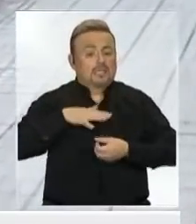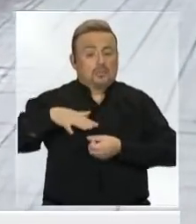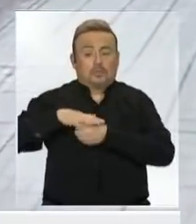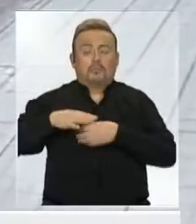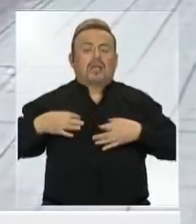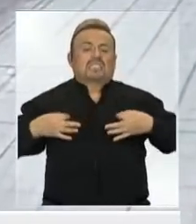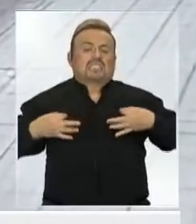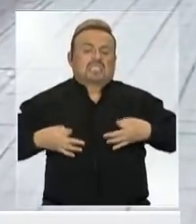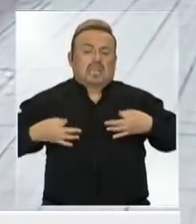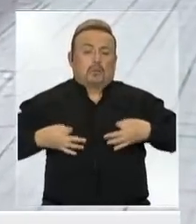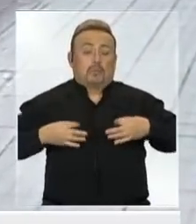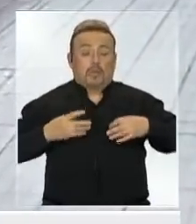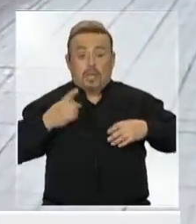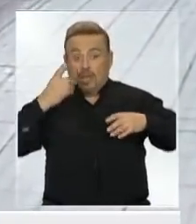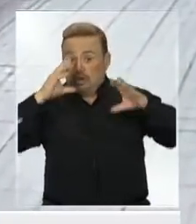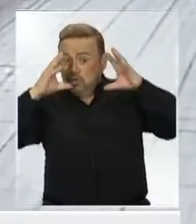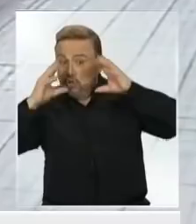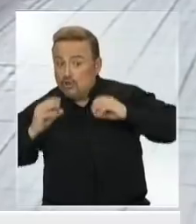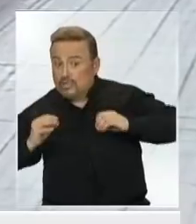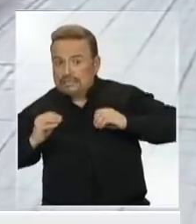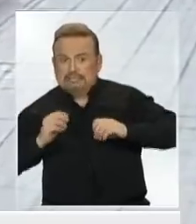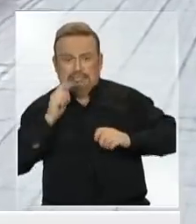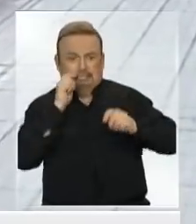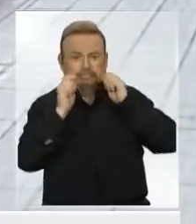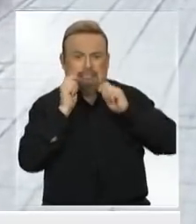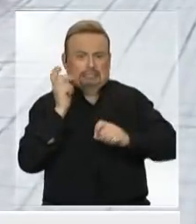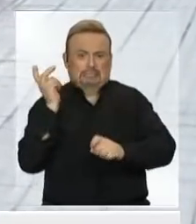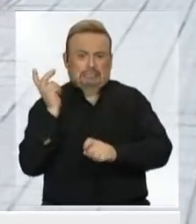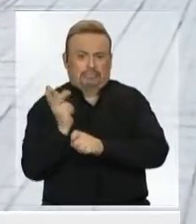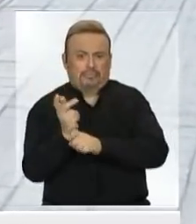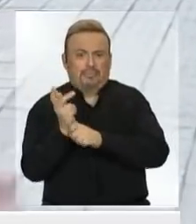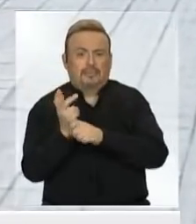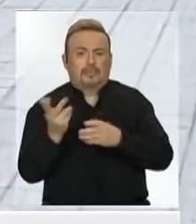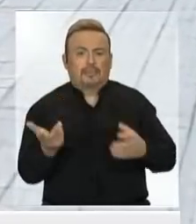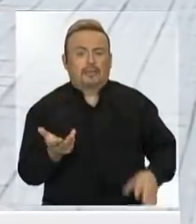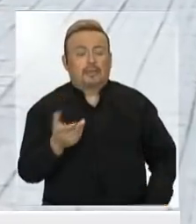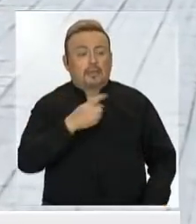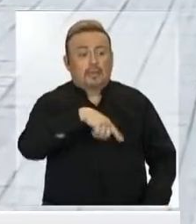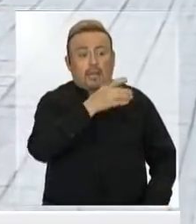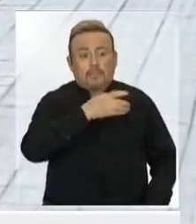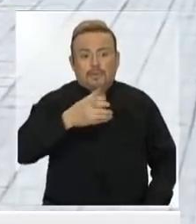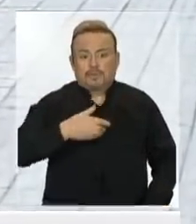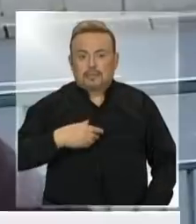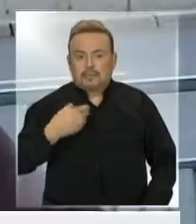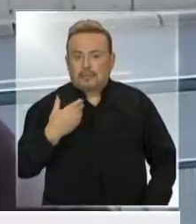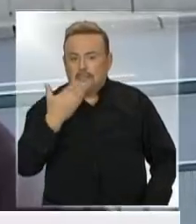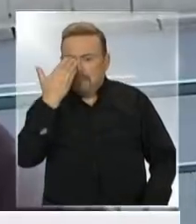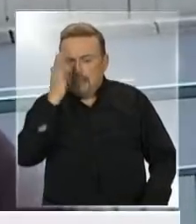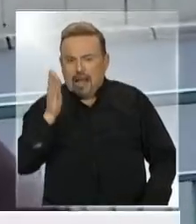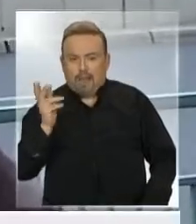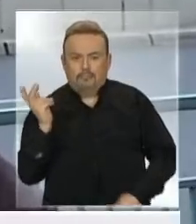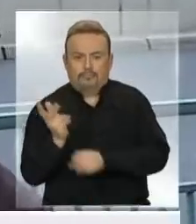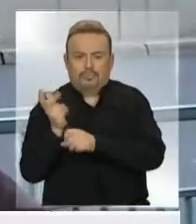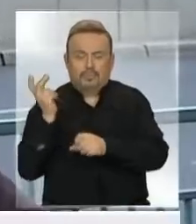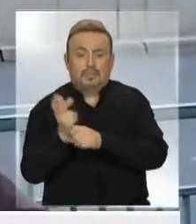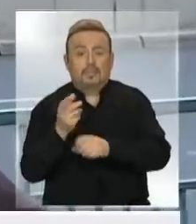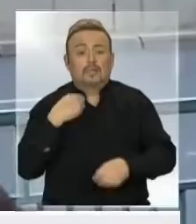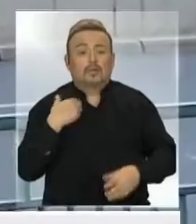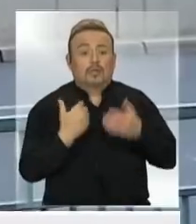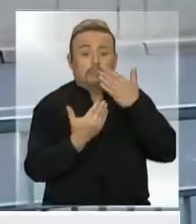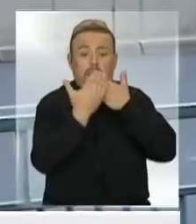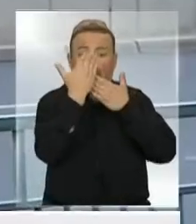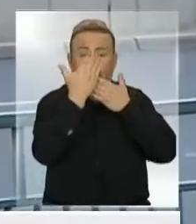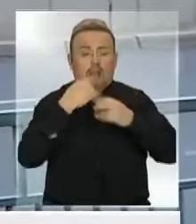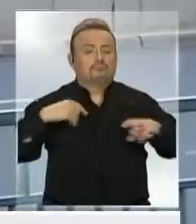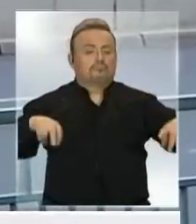venir en la noche o en la tarde, donde la gente mala sale a trabajar. Paso más por acá por el día y